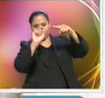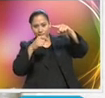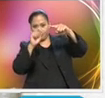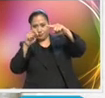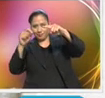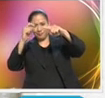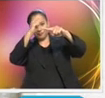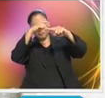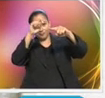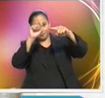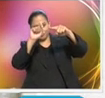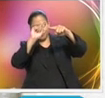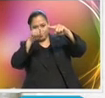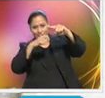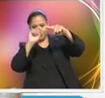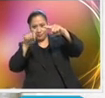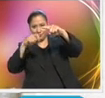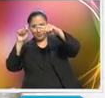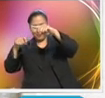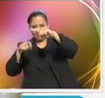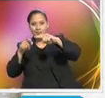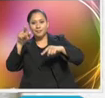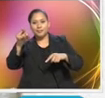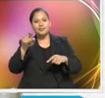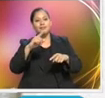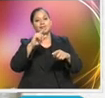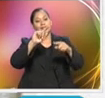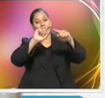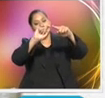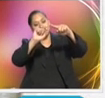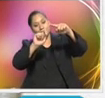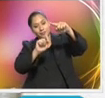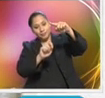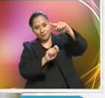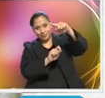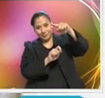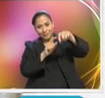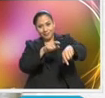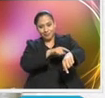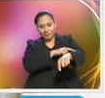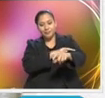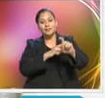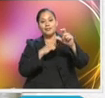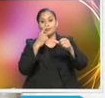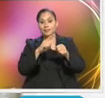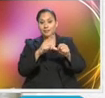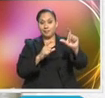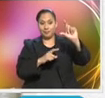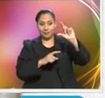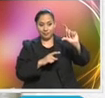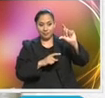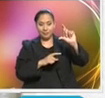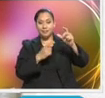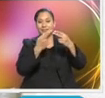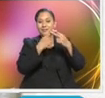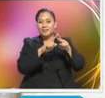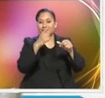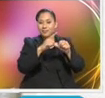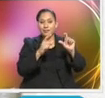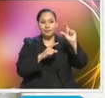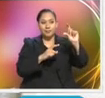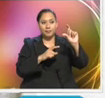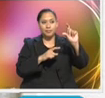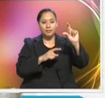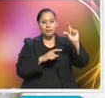una forma hacia abajo, es muy larga. Sí. Y las mayúsculas o las letras iniciales de algunas